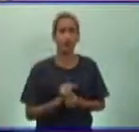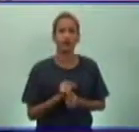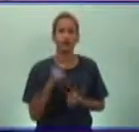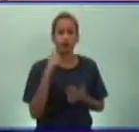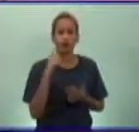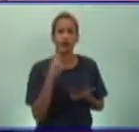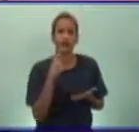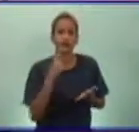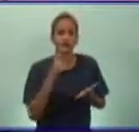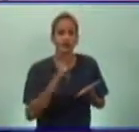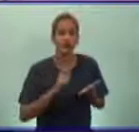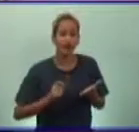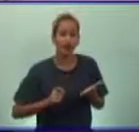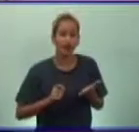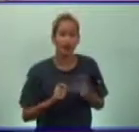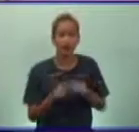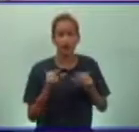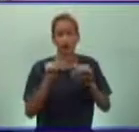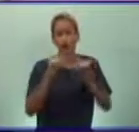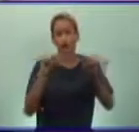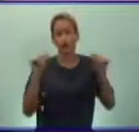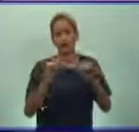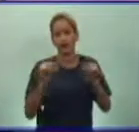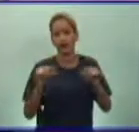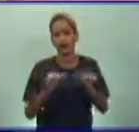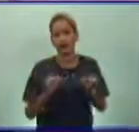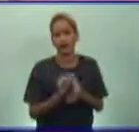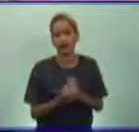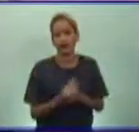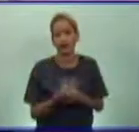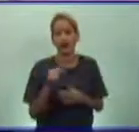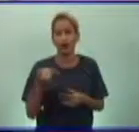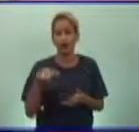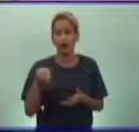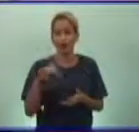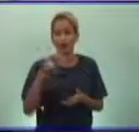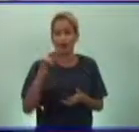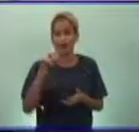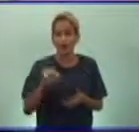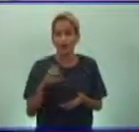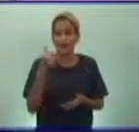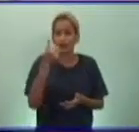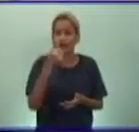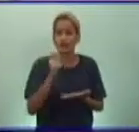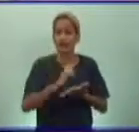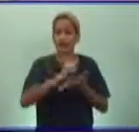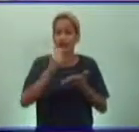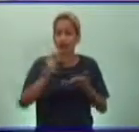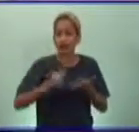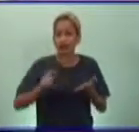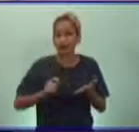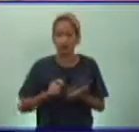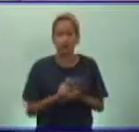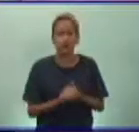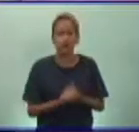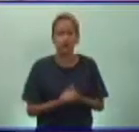mensaje del texto que les comenté. Así que vayan sentándose correctamente para escribir y tomen el